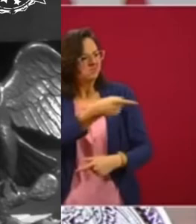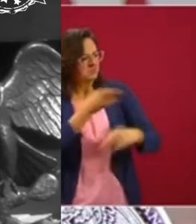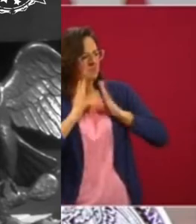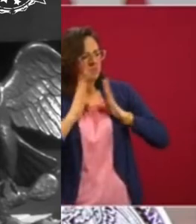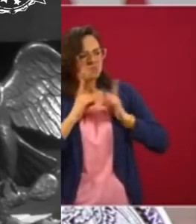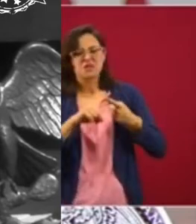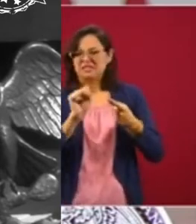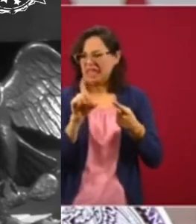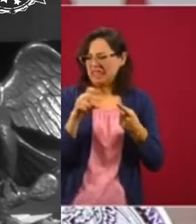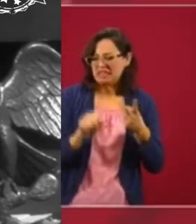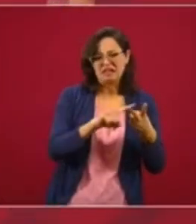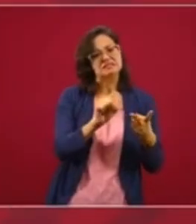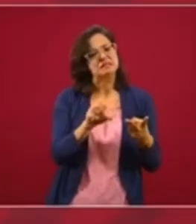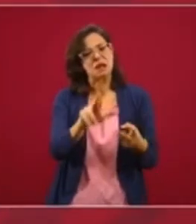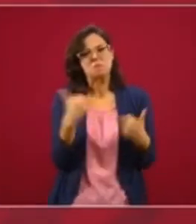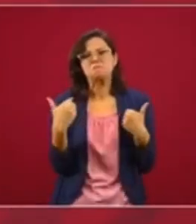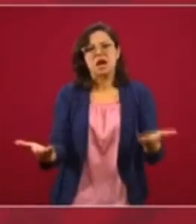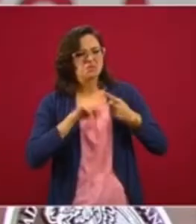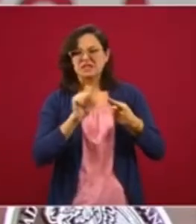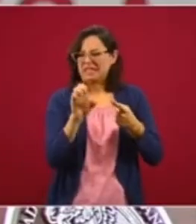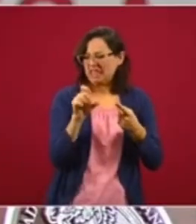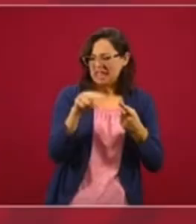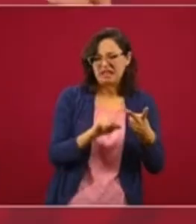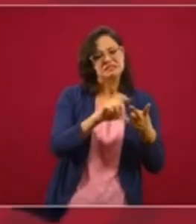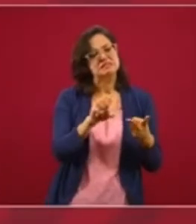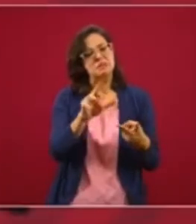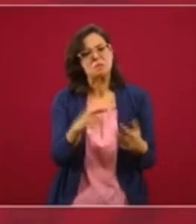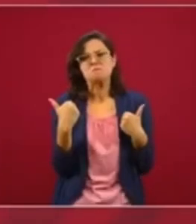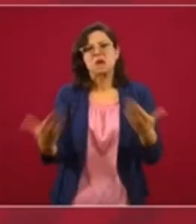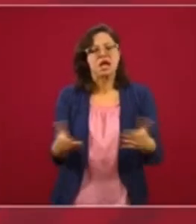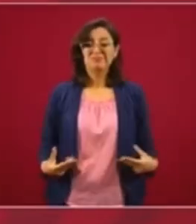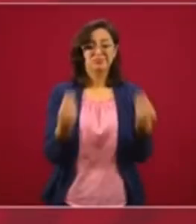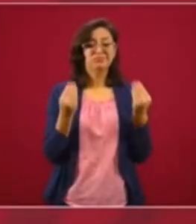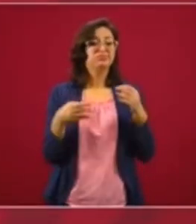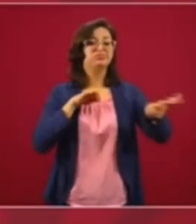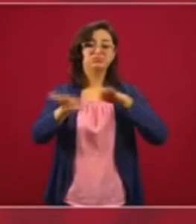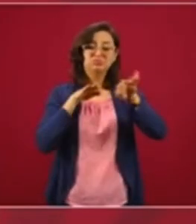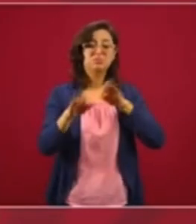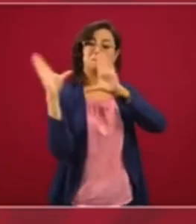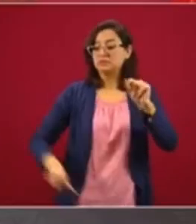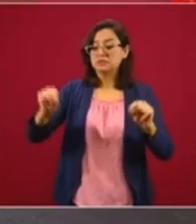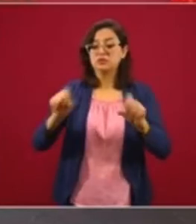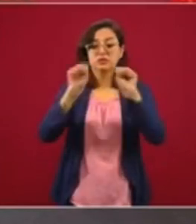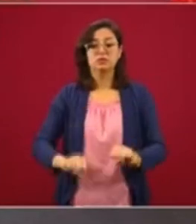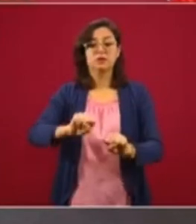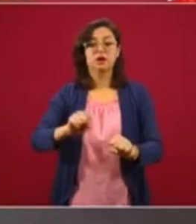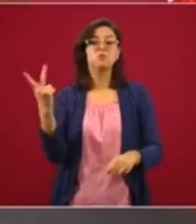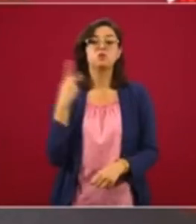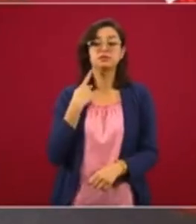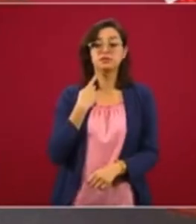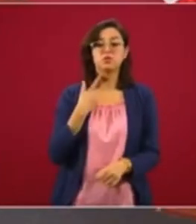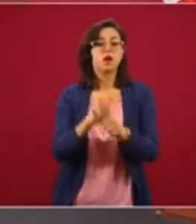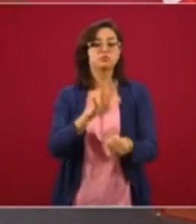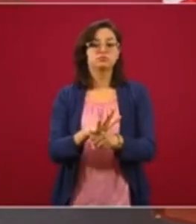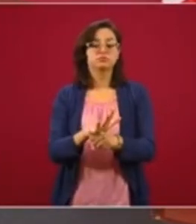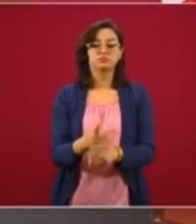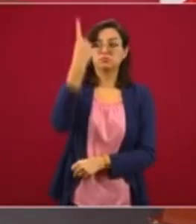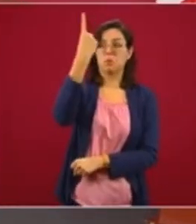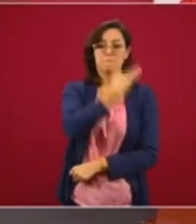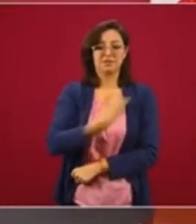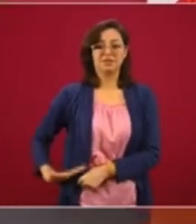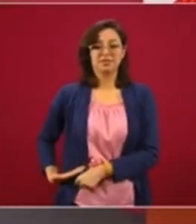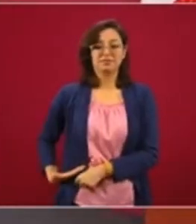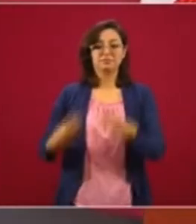a la misma institución militar. Para darle protección al pueblo. Para darle protección al pueblo. Y no hay que olvidar, el presidente de la República, además